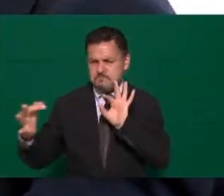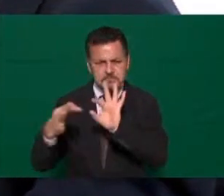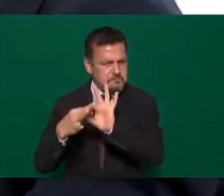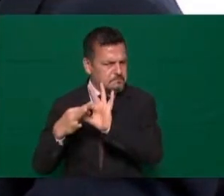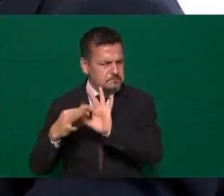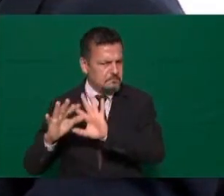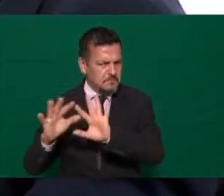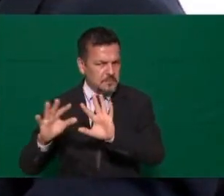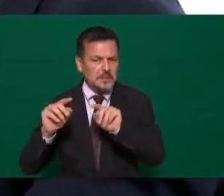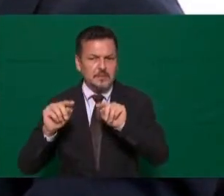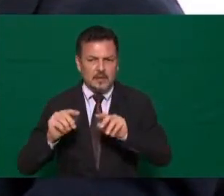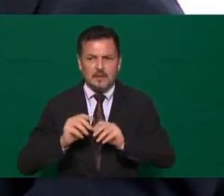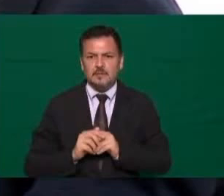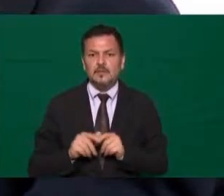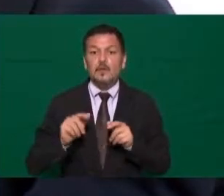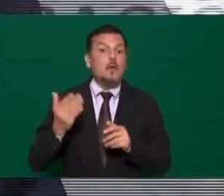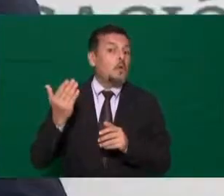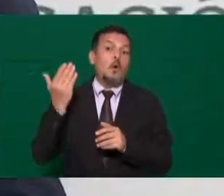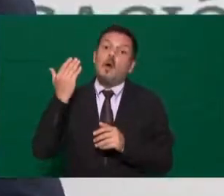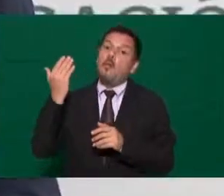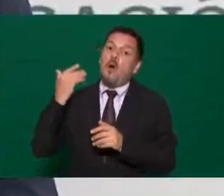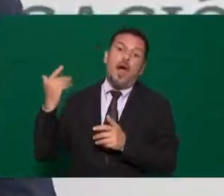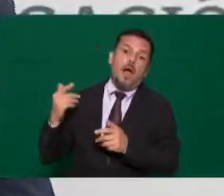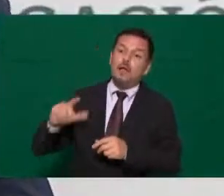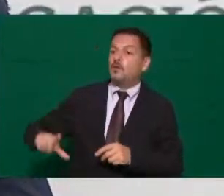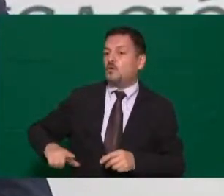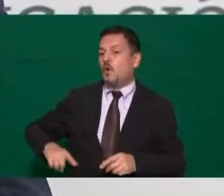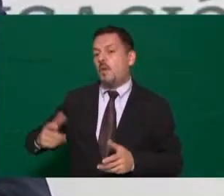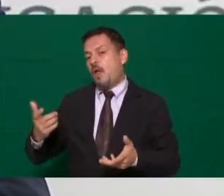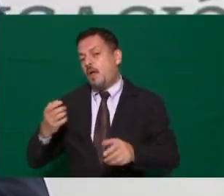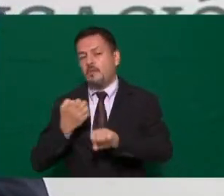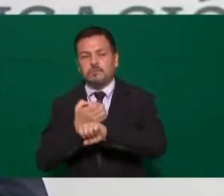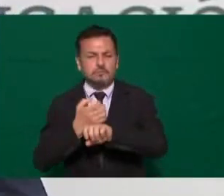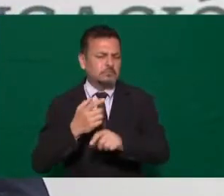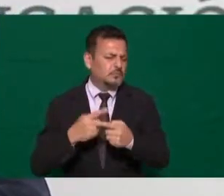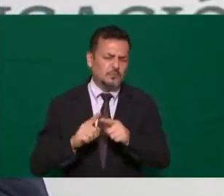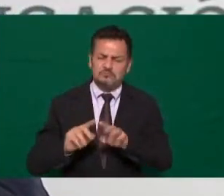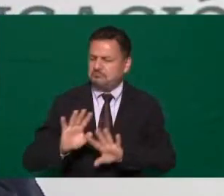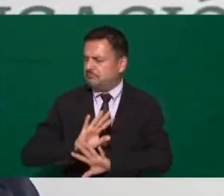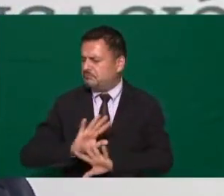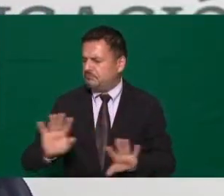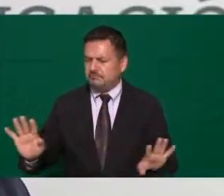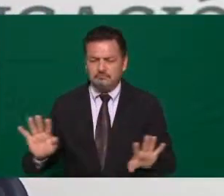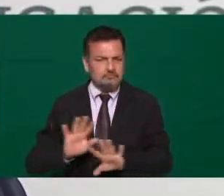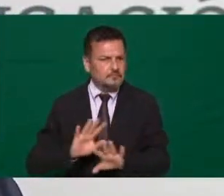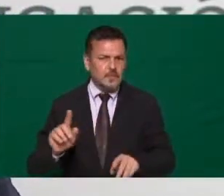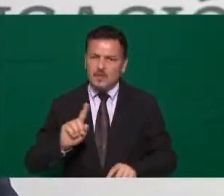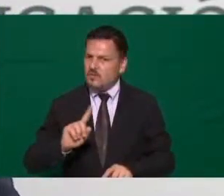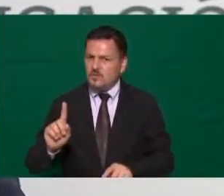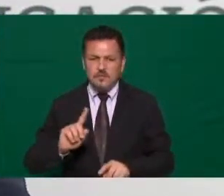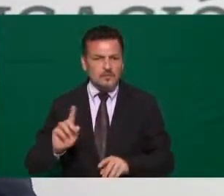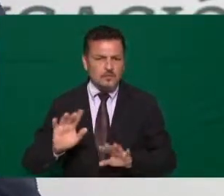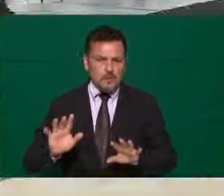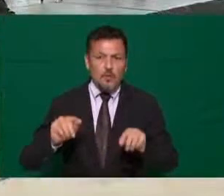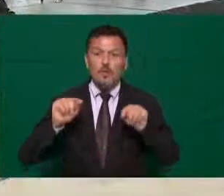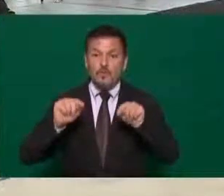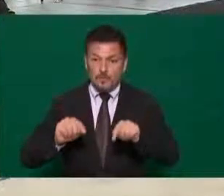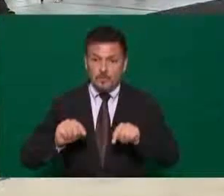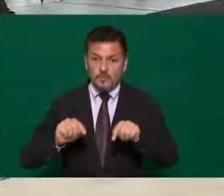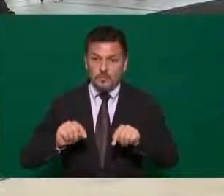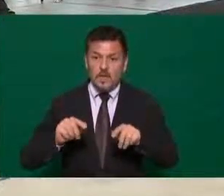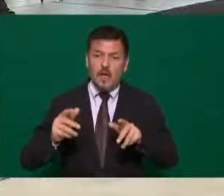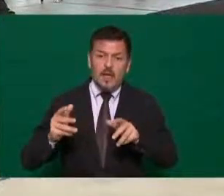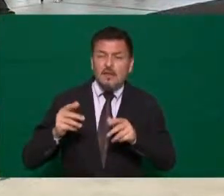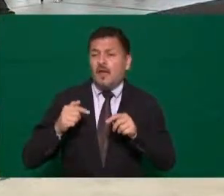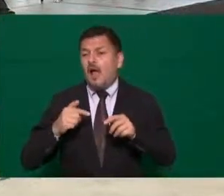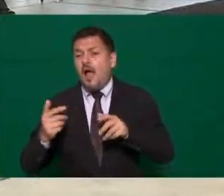federal, de los gobiernos estatales. No, es que desde la